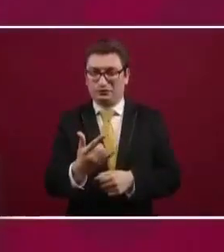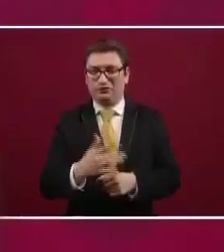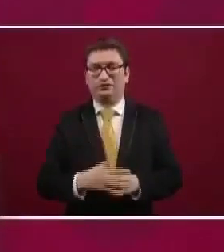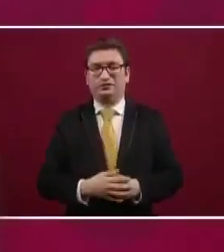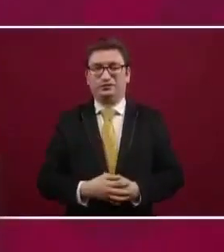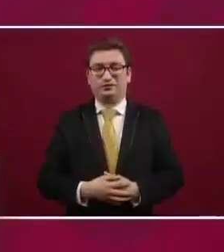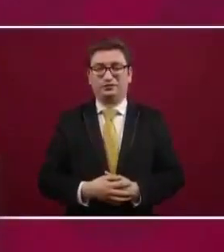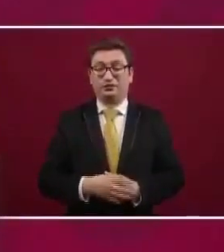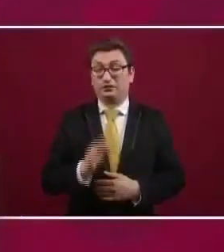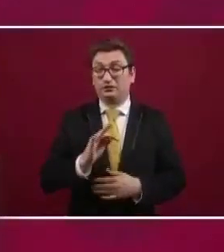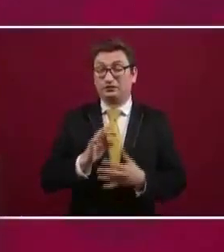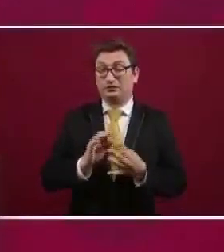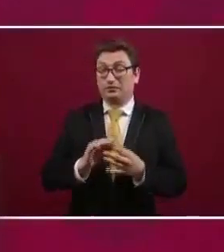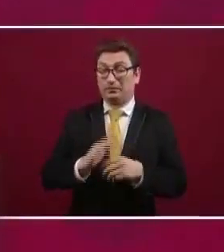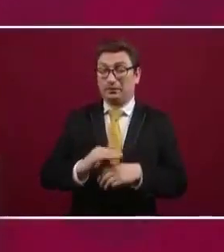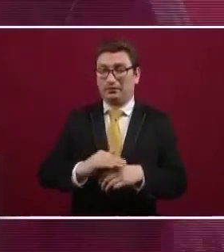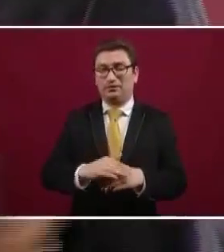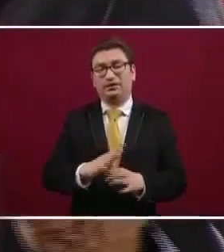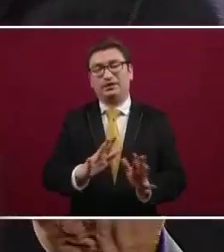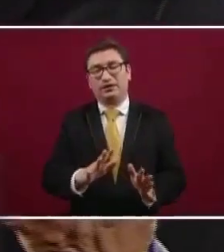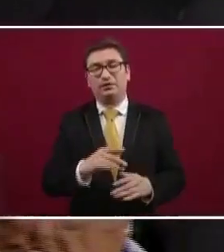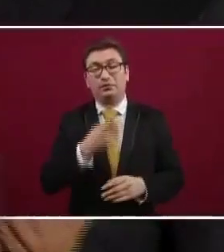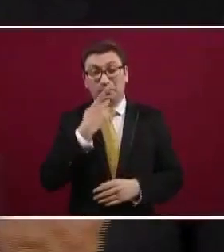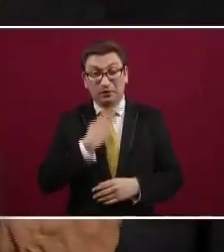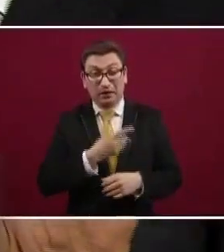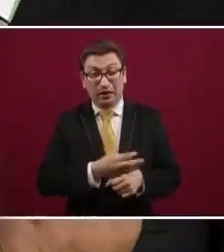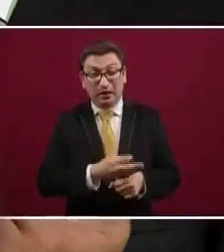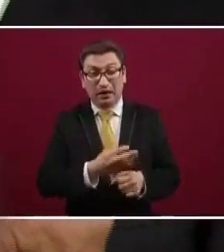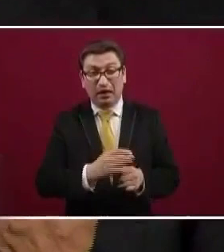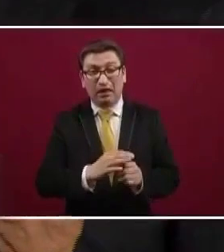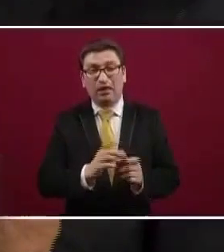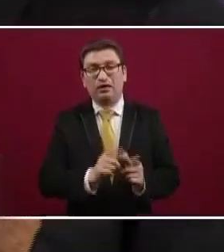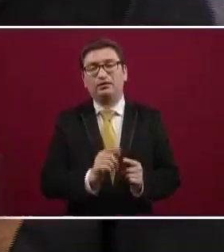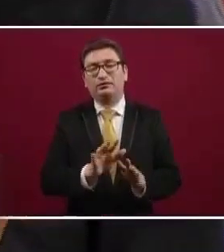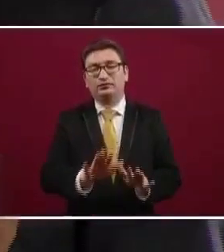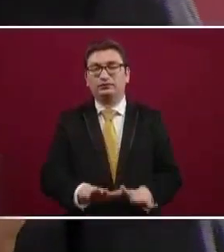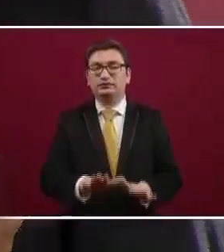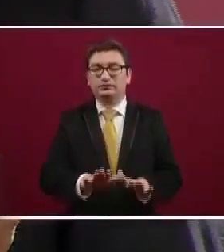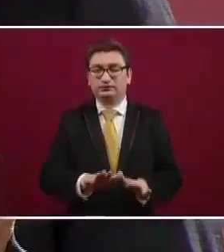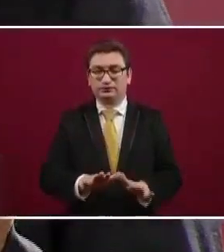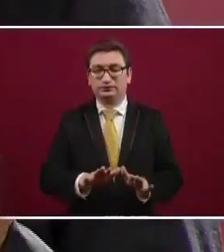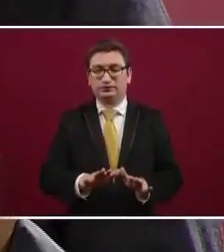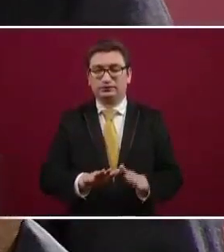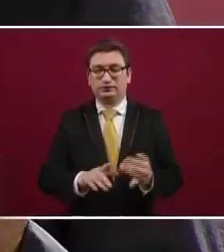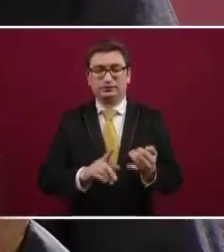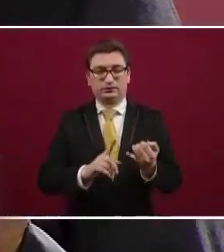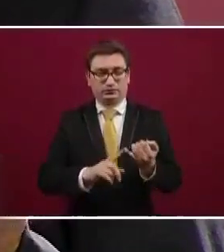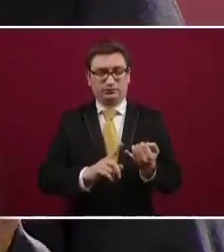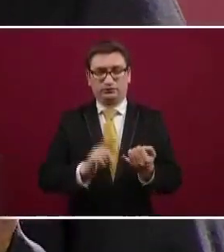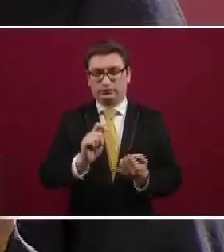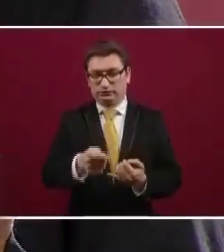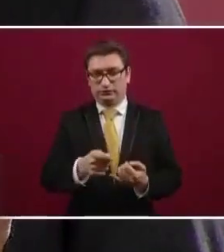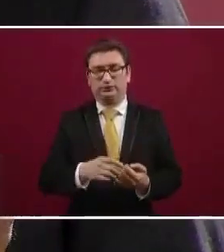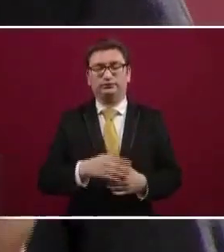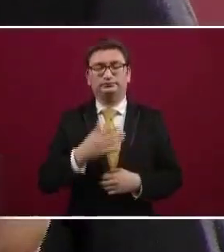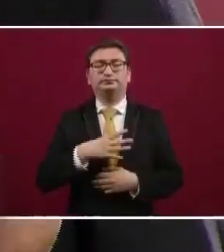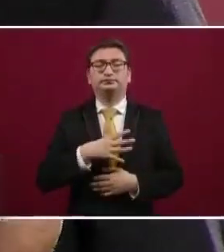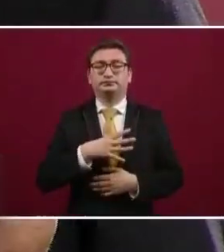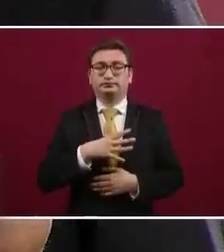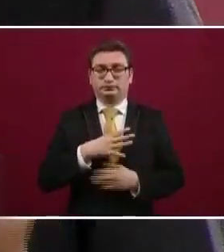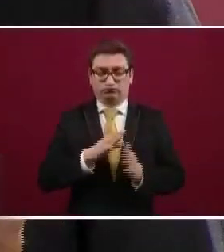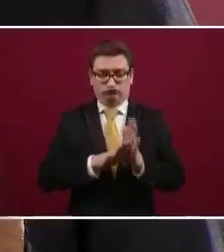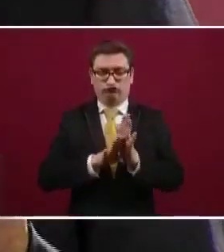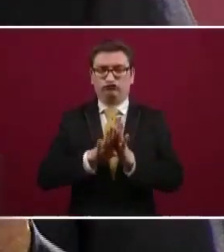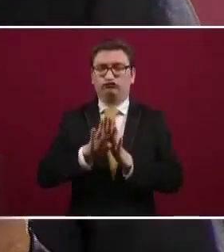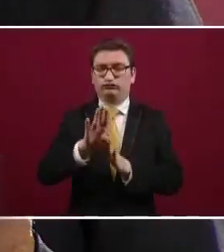compromiso del presidente lópez obrador de combatir la corrupción se pondrá a prueba pues algunos miembros de su partido morena enfrentan acusaciones